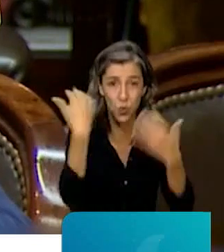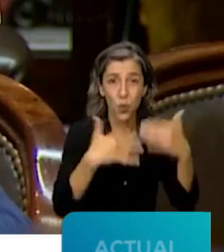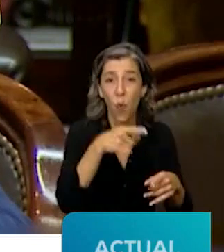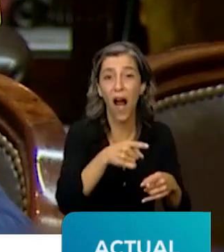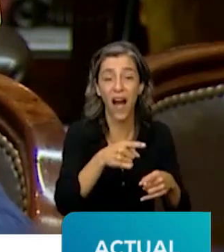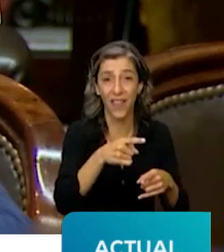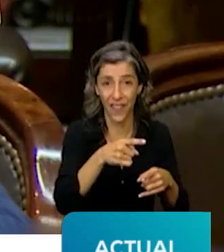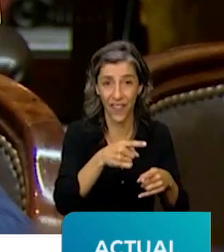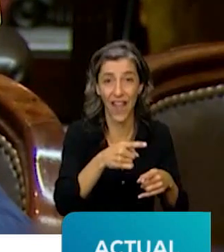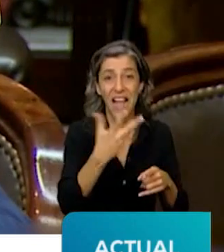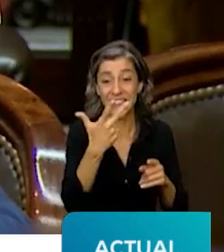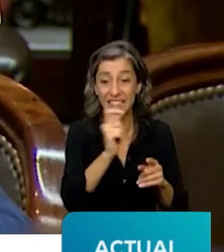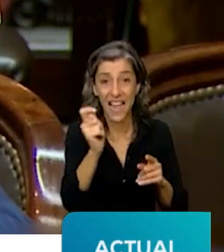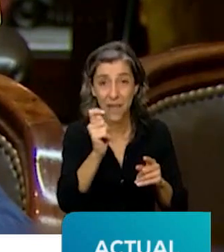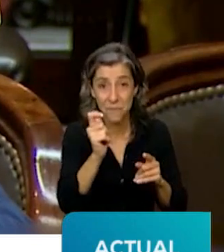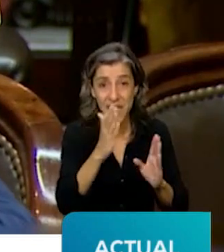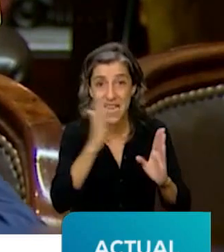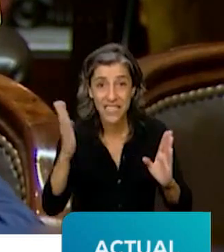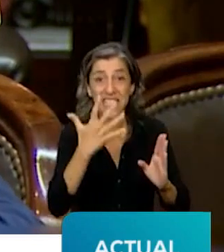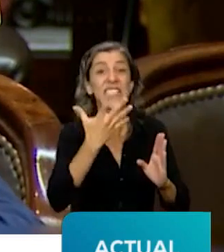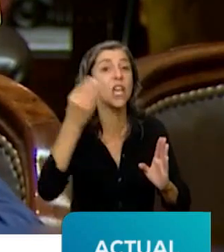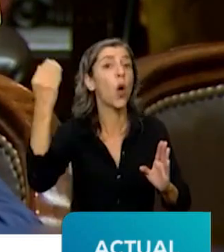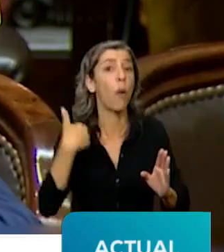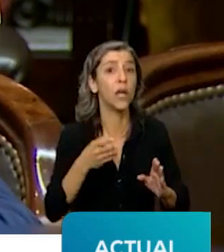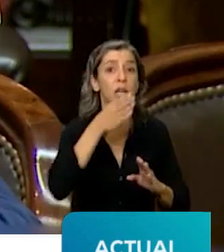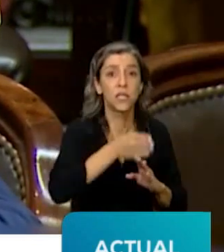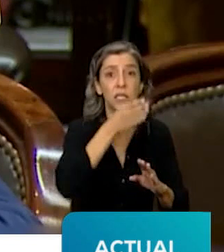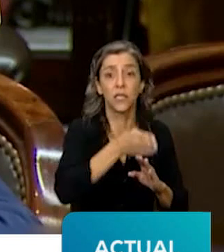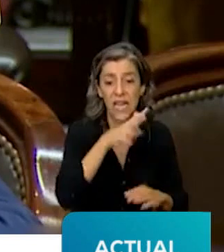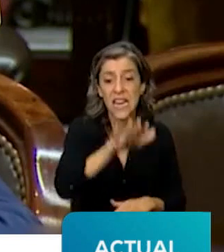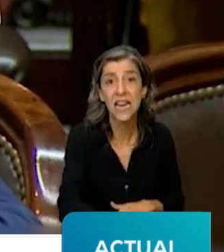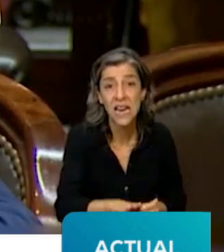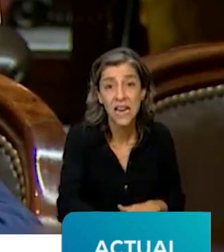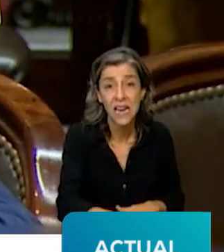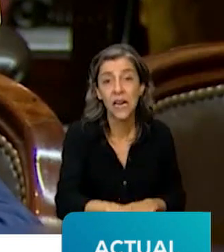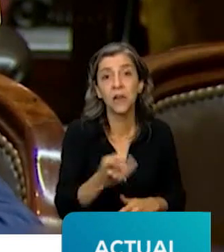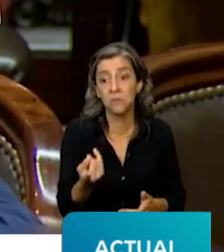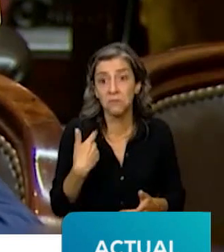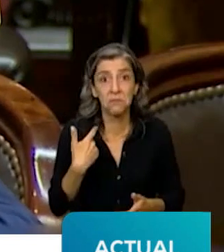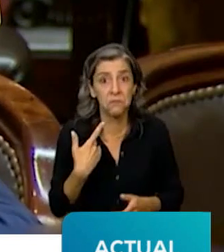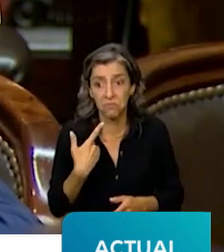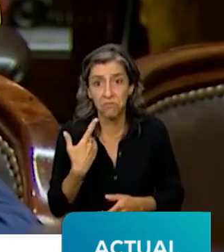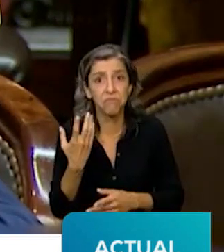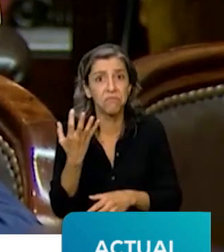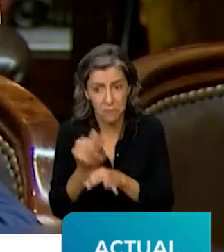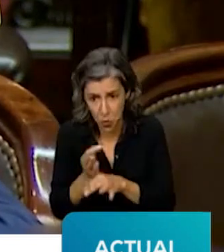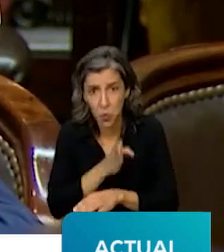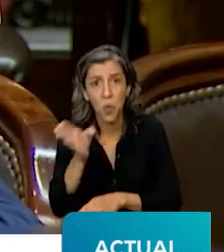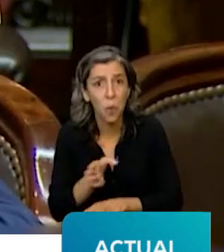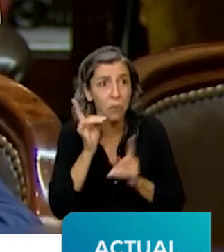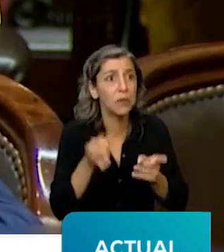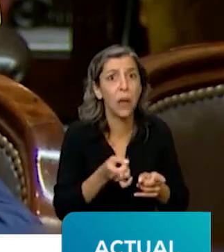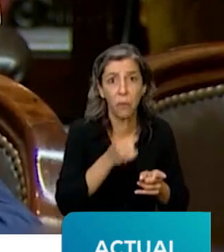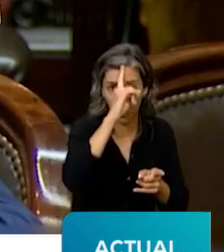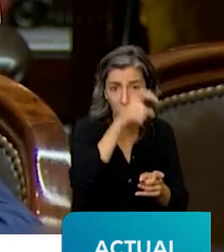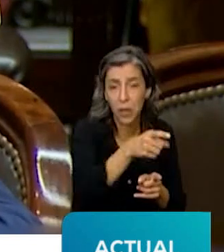3 meses. Era un niño dentro del sistema institucionalizado. El Estado lo tenía que haber tenido